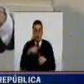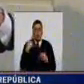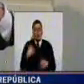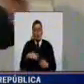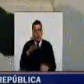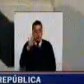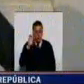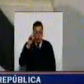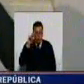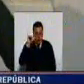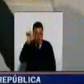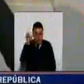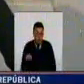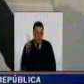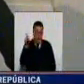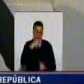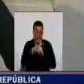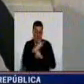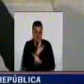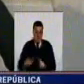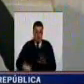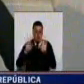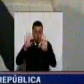es una persona de pésima reputación.